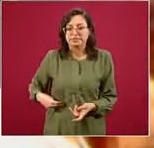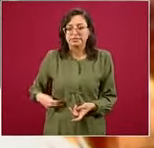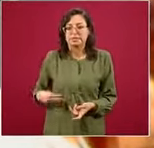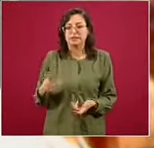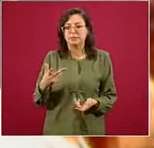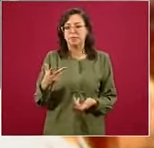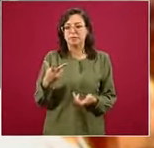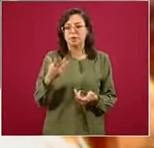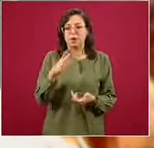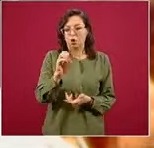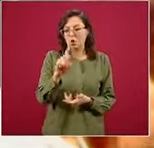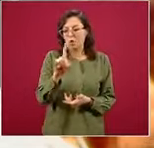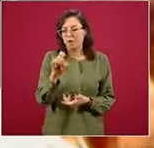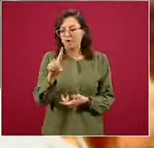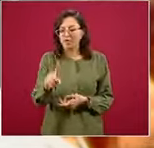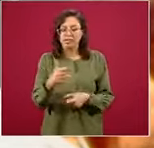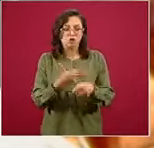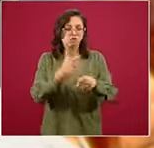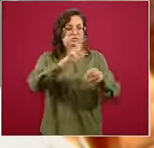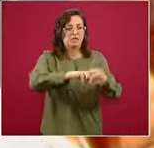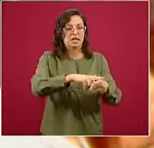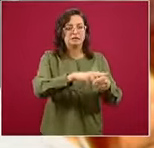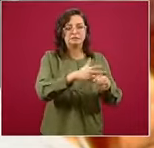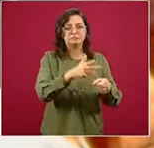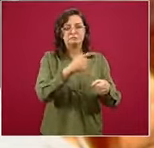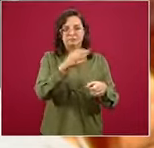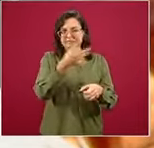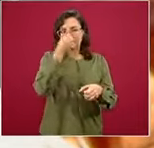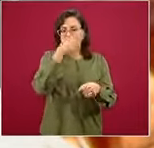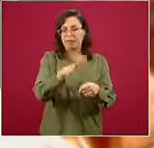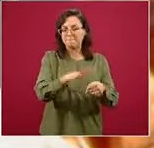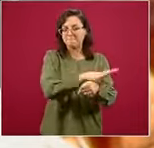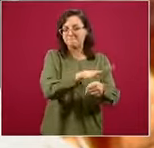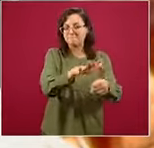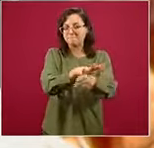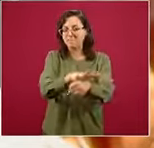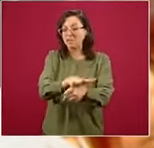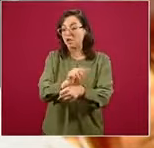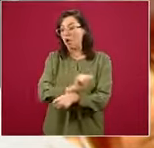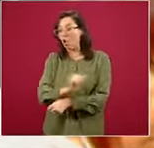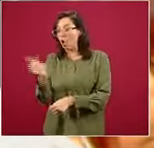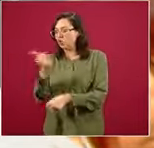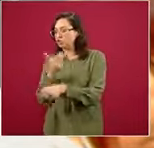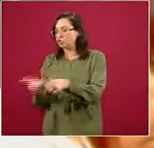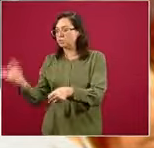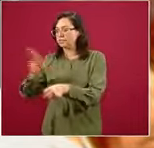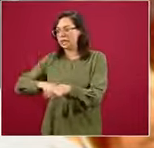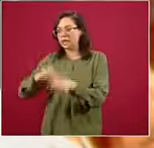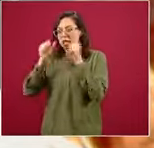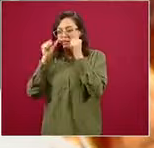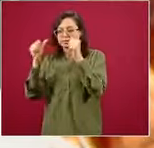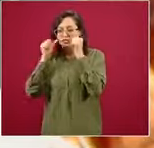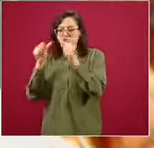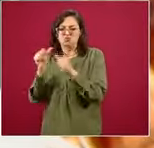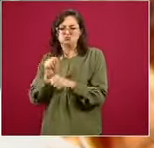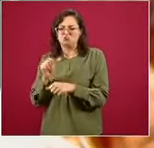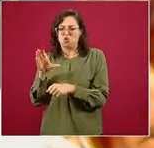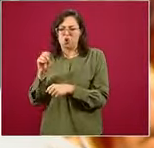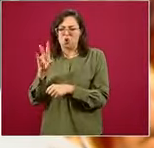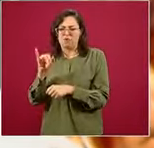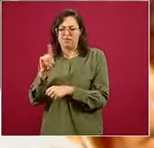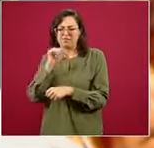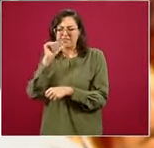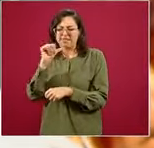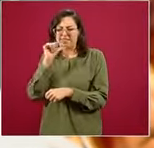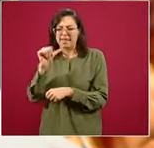son COVID pues también requieren, sobre todo la gente que tiene enfermedades graves, requieren de una atención,